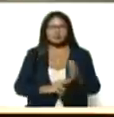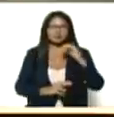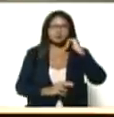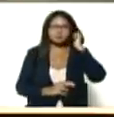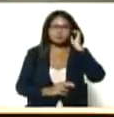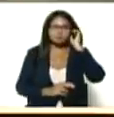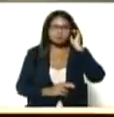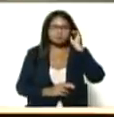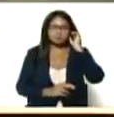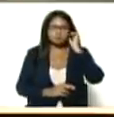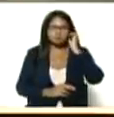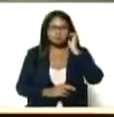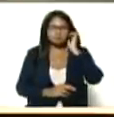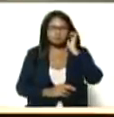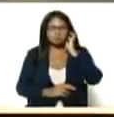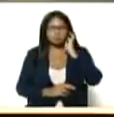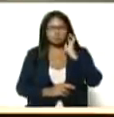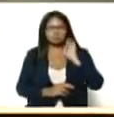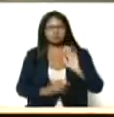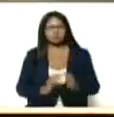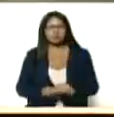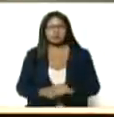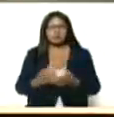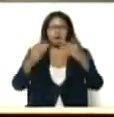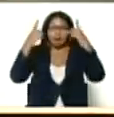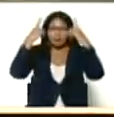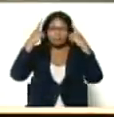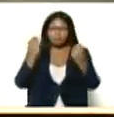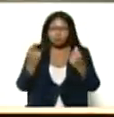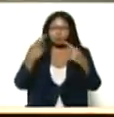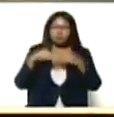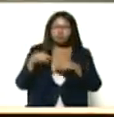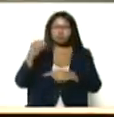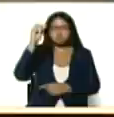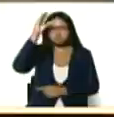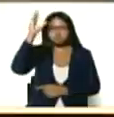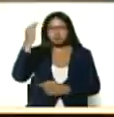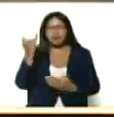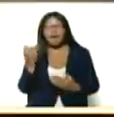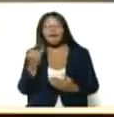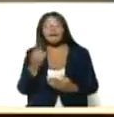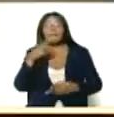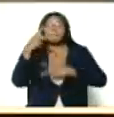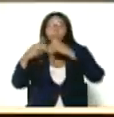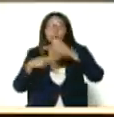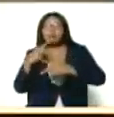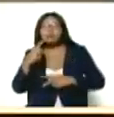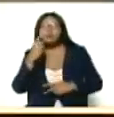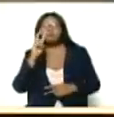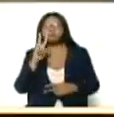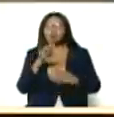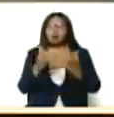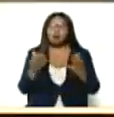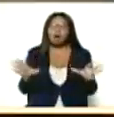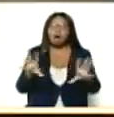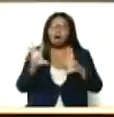de moral, de capacidad política, que pudiéramos resumirlo en lo que decía